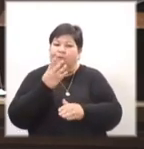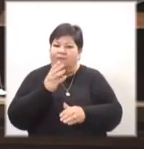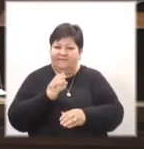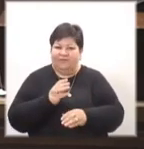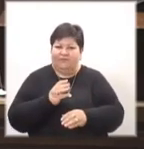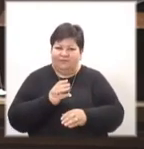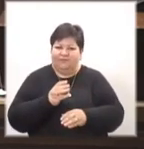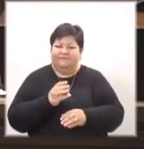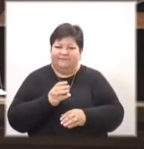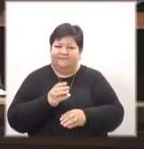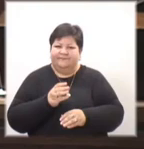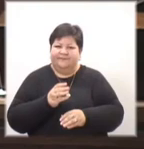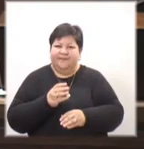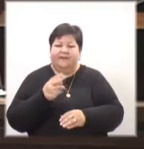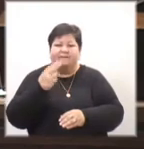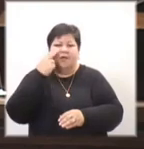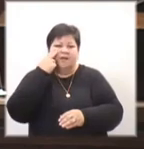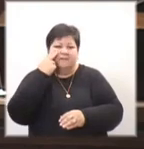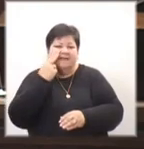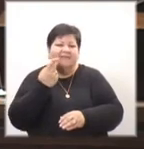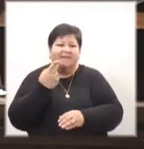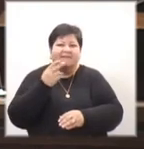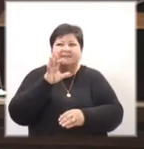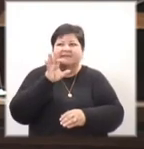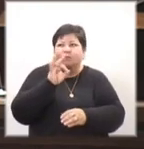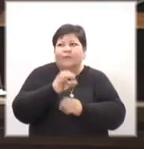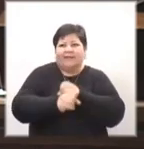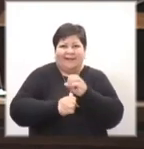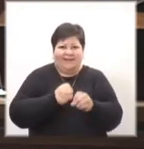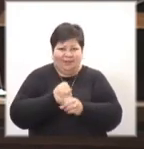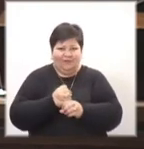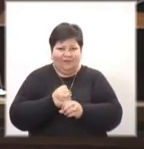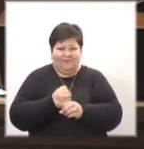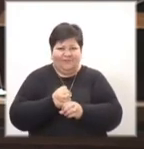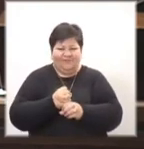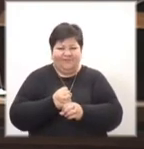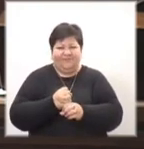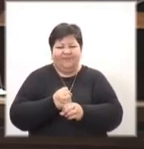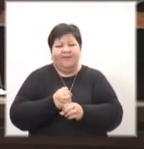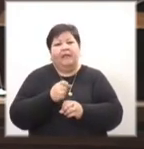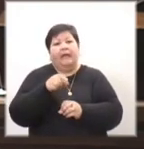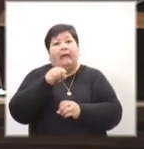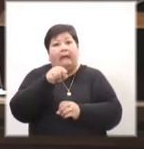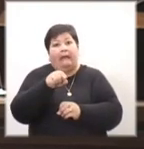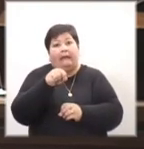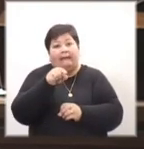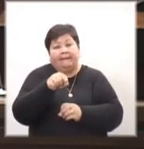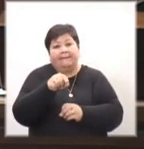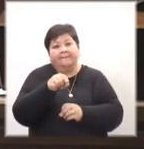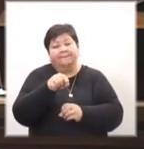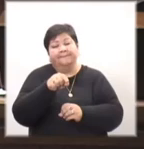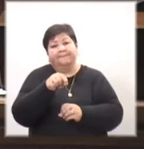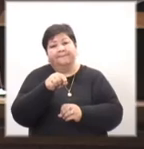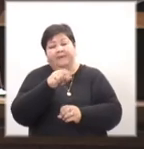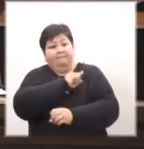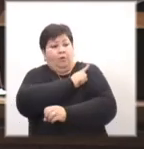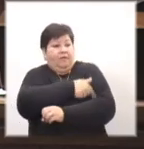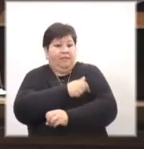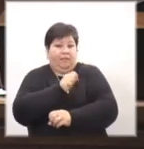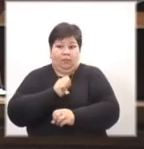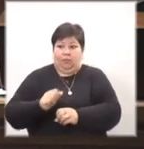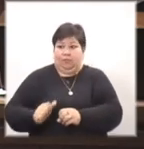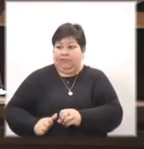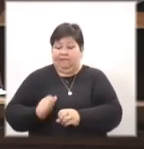y cincuentonas. Y fue desechada una y otra vez por parte del Poder Ejecutivo hasta hace menos de una semana.